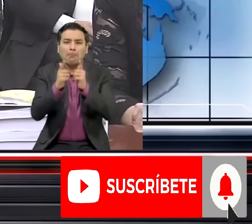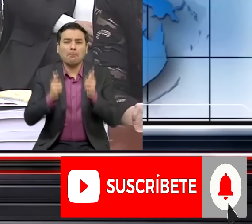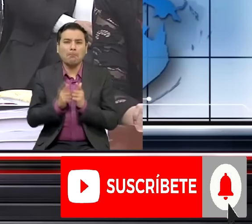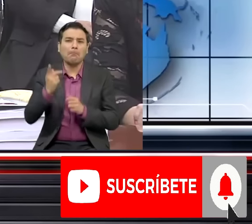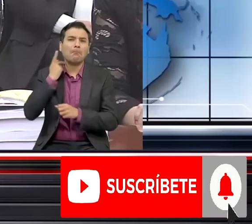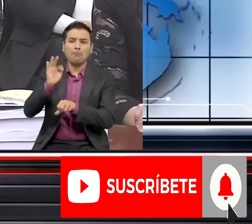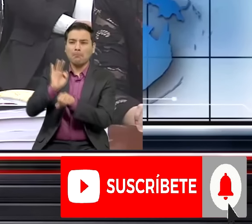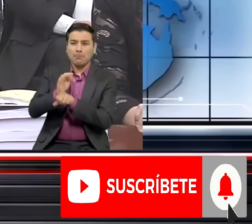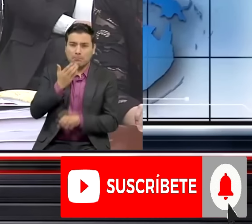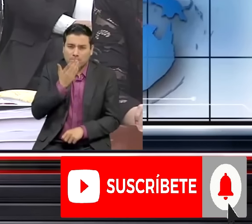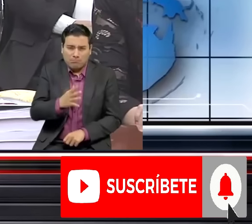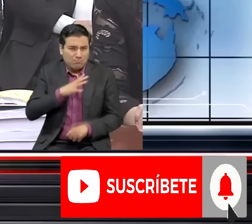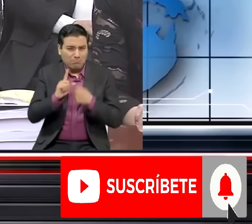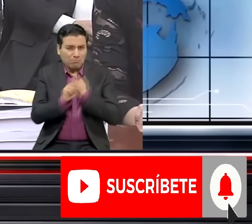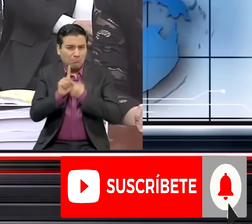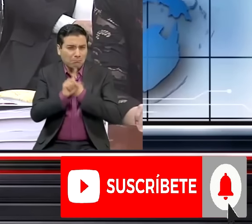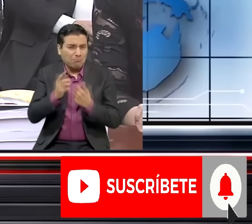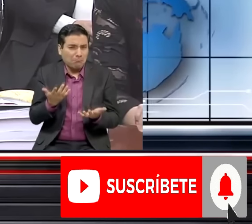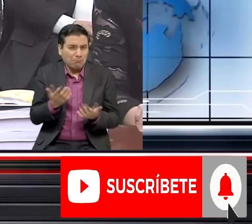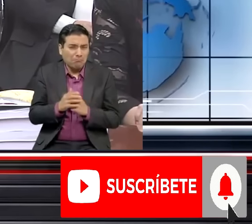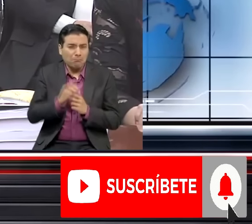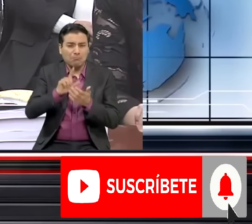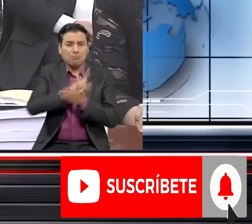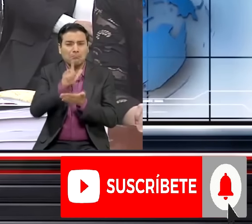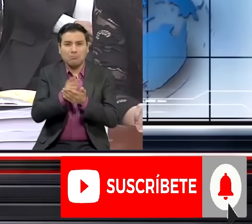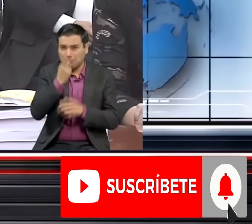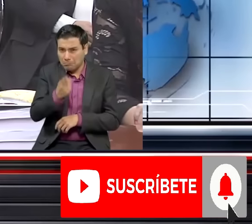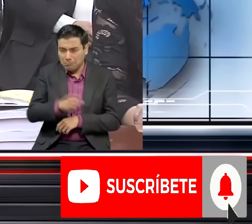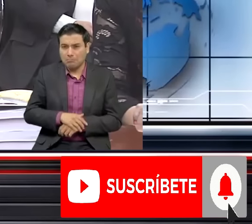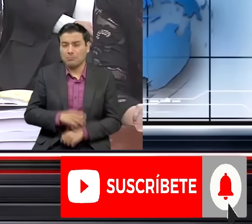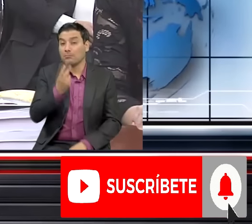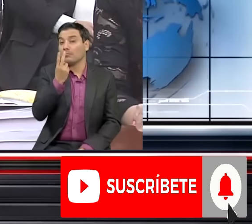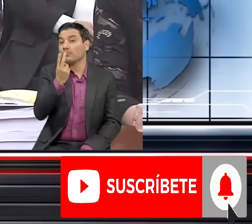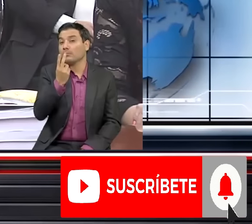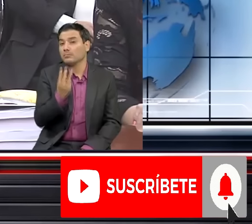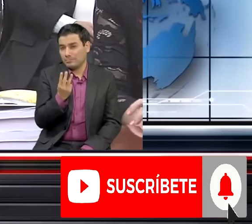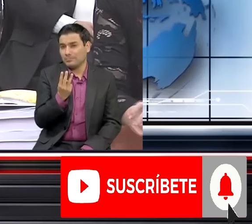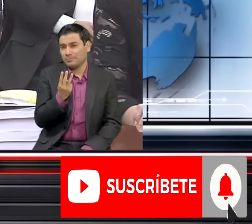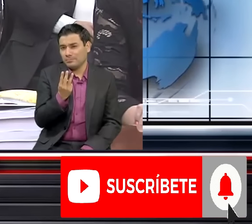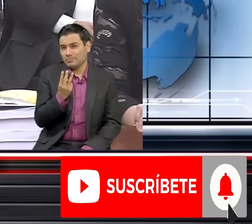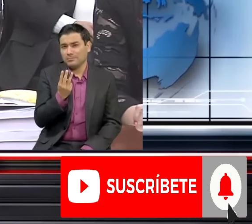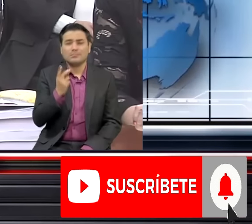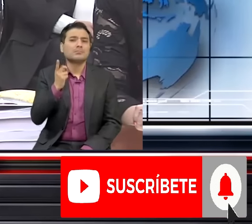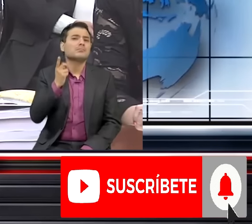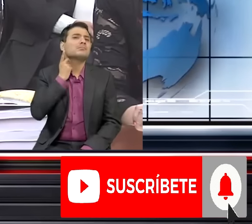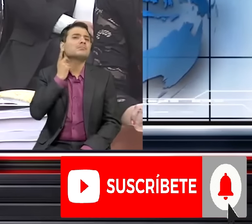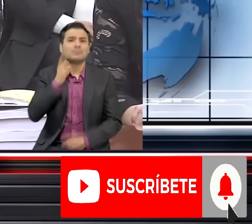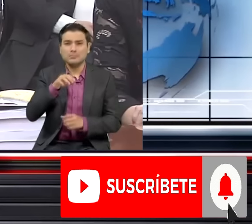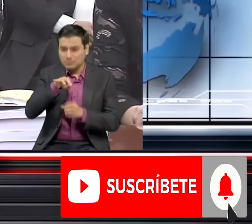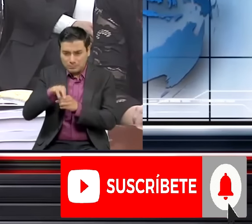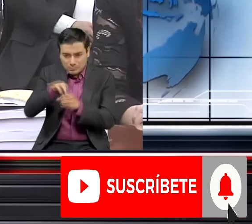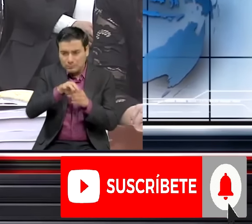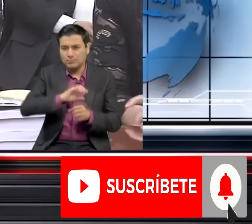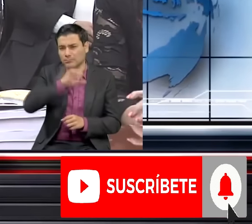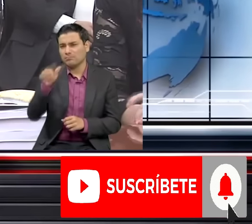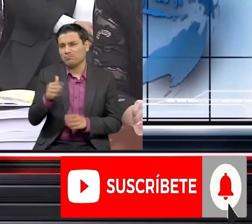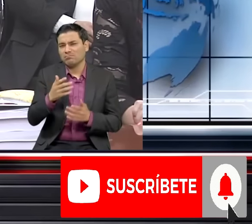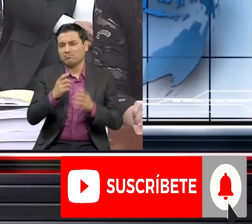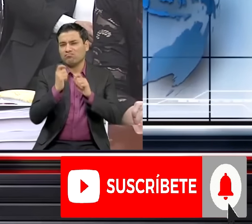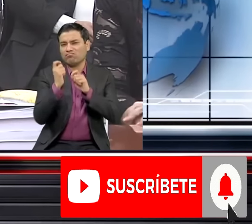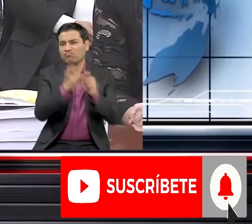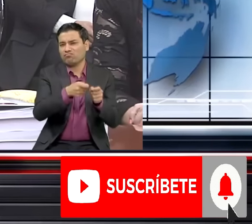hizo la ley, y la ley determinó que por 2/3 se eligieran consejeros y se hacía un reparto de cuotas entre los partidos que tenían mayoría